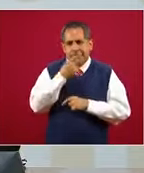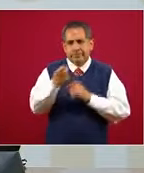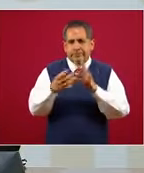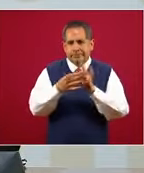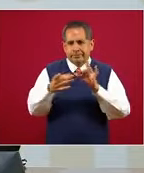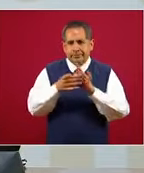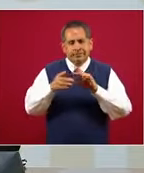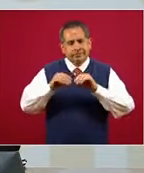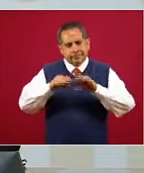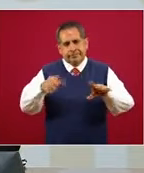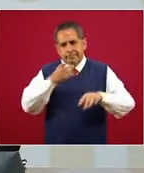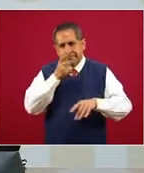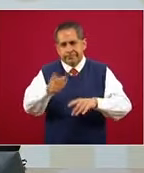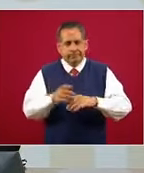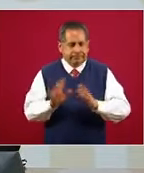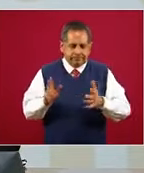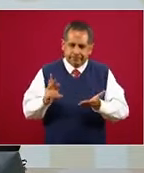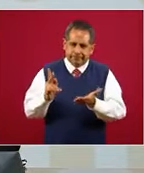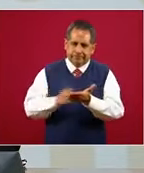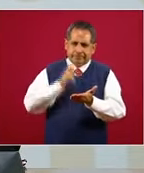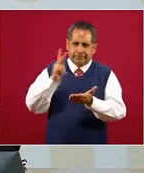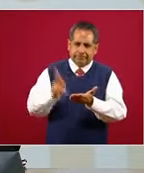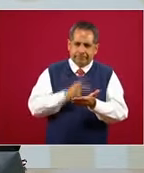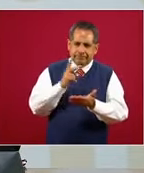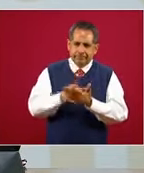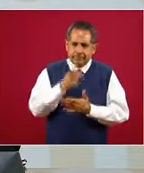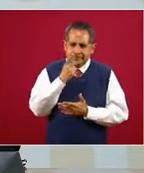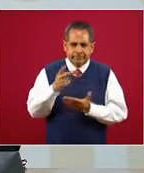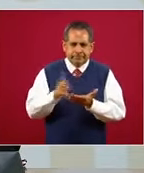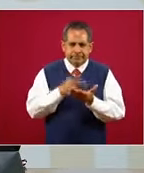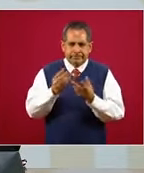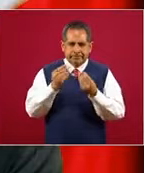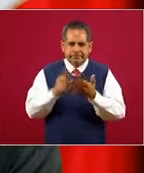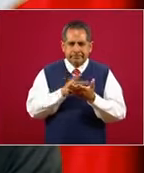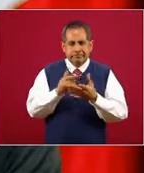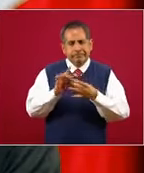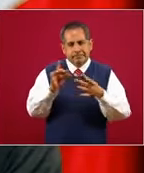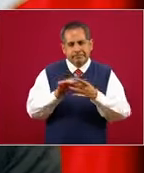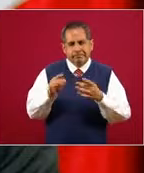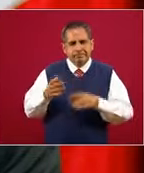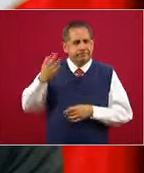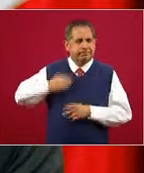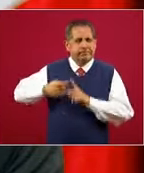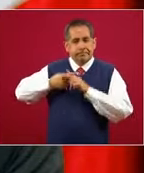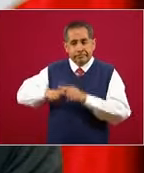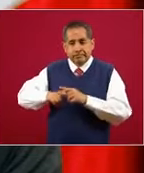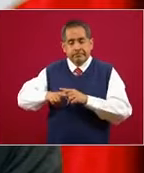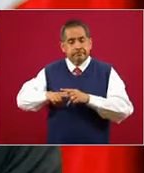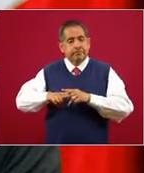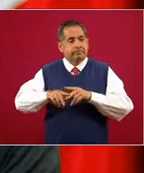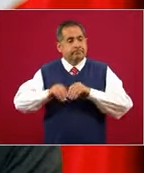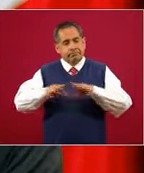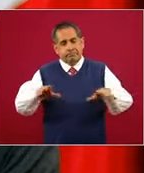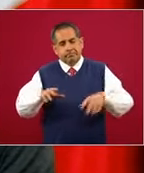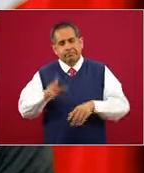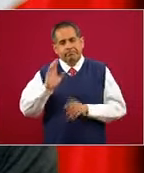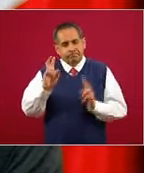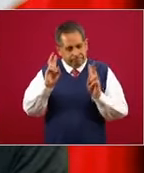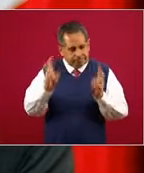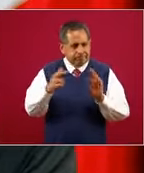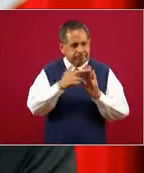comentar. Hemos dicho muchas veces desde el inicio de la epidemia sobre el cubrebocas.